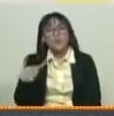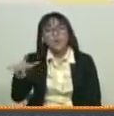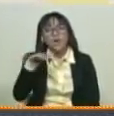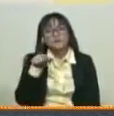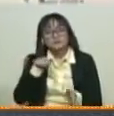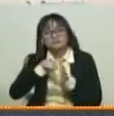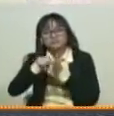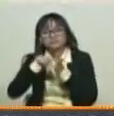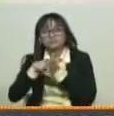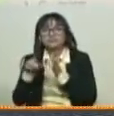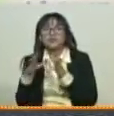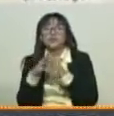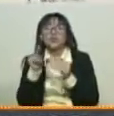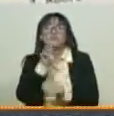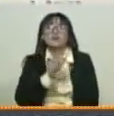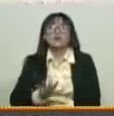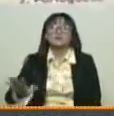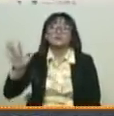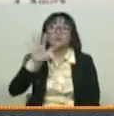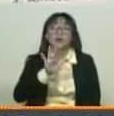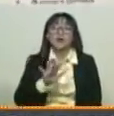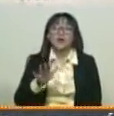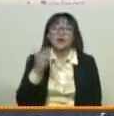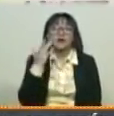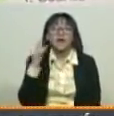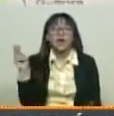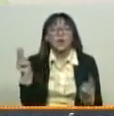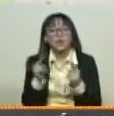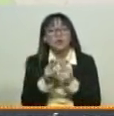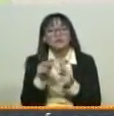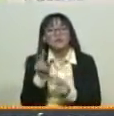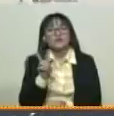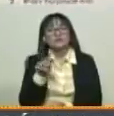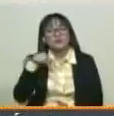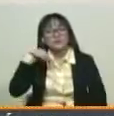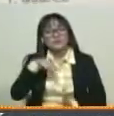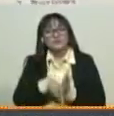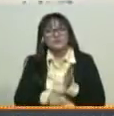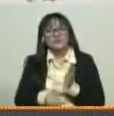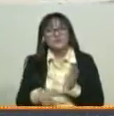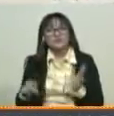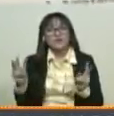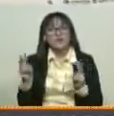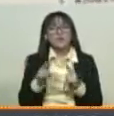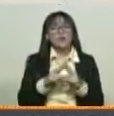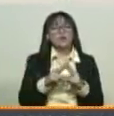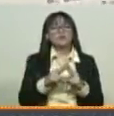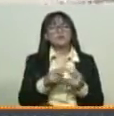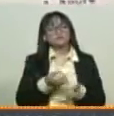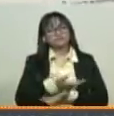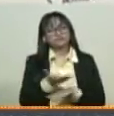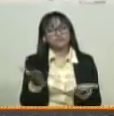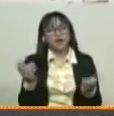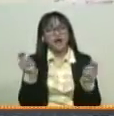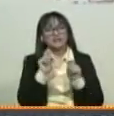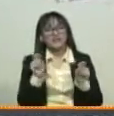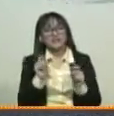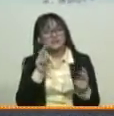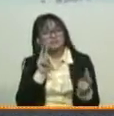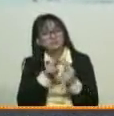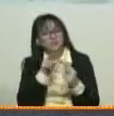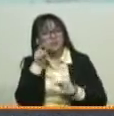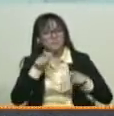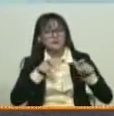pueblo, por toda nuestra Venezuela, al encuentro con la Venezuela profunda, al encuentro con las expresiones artísticas